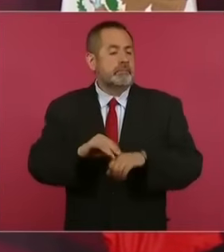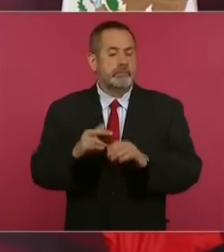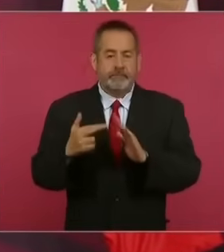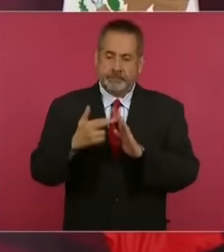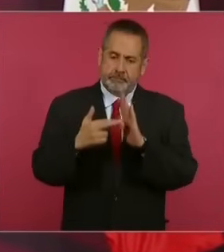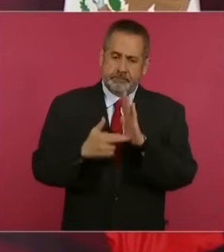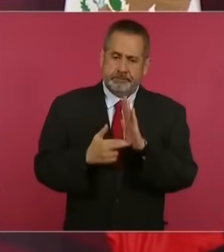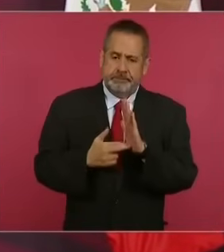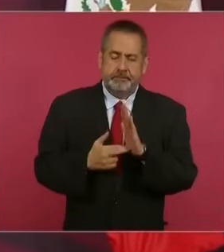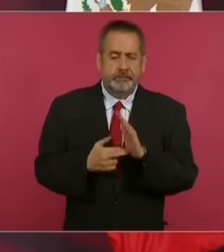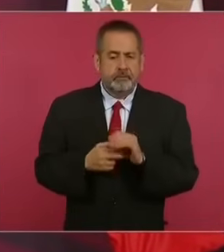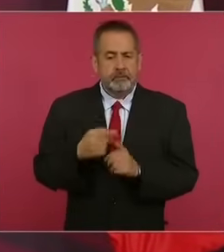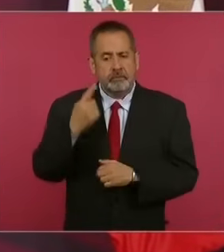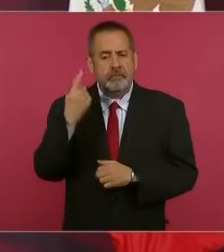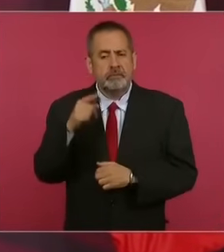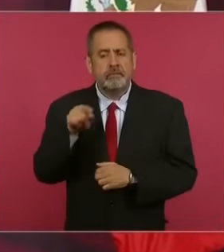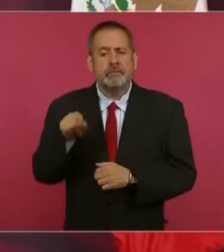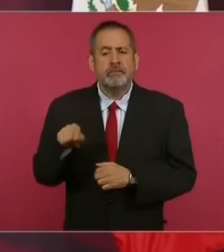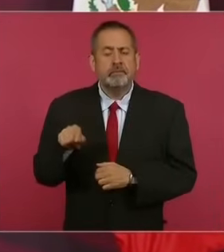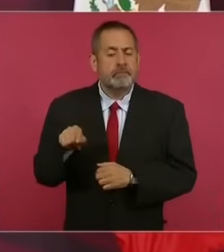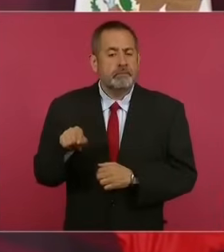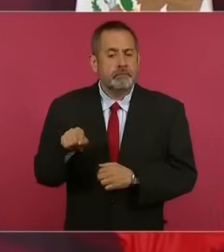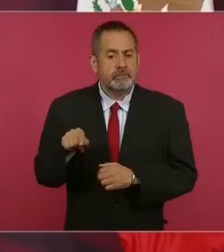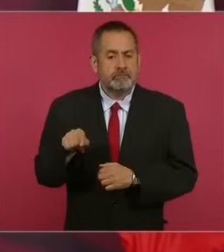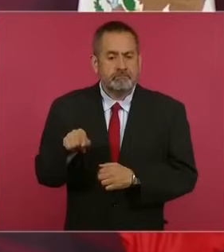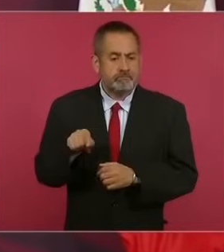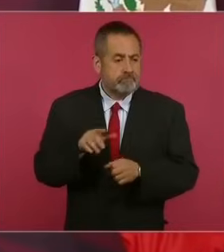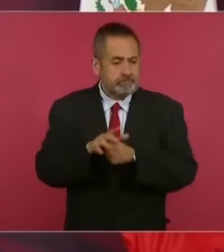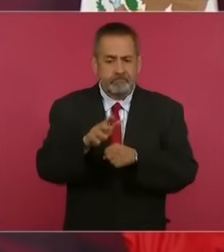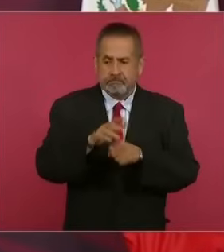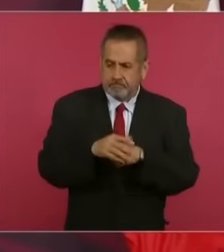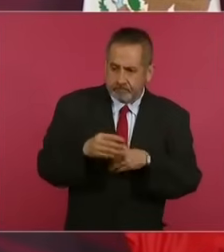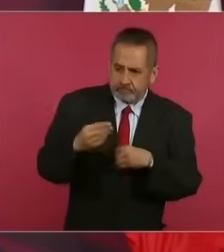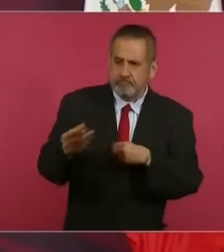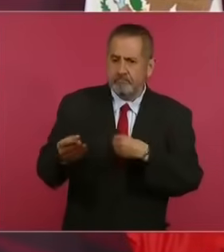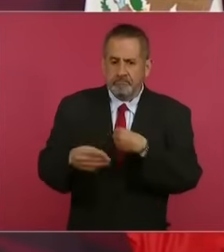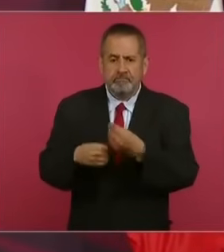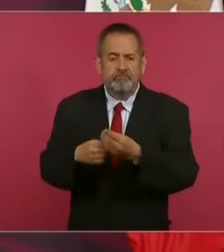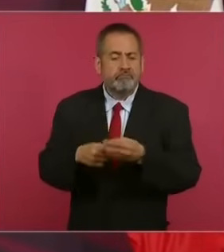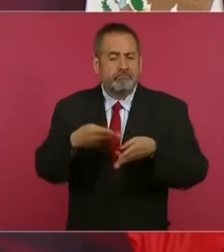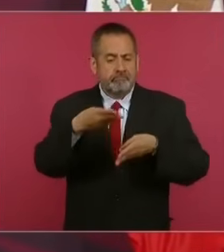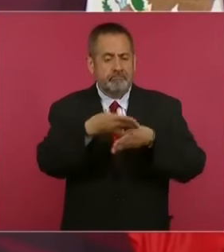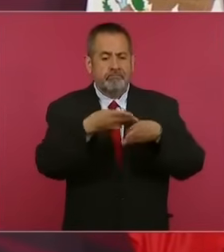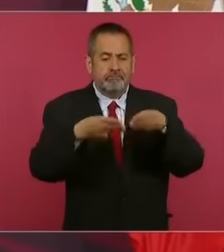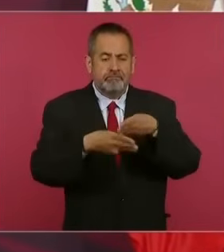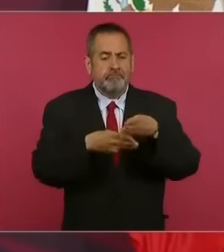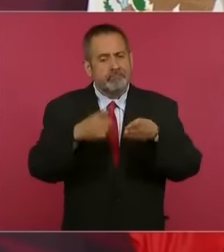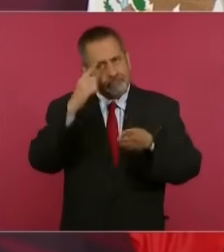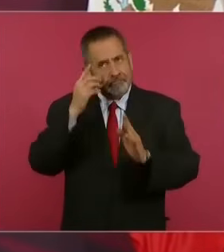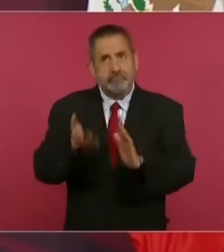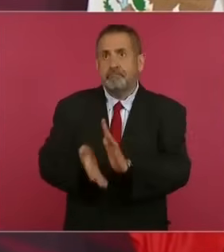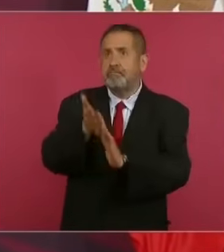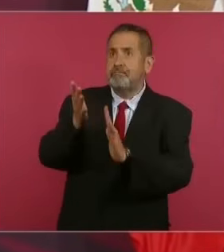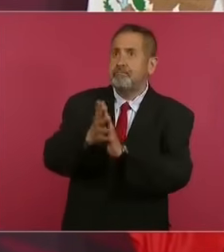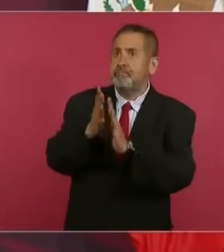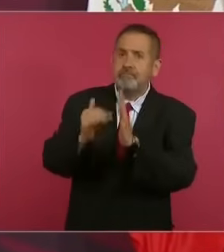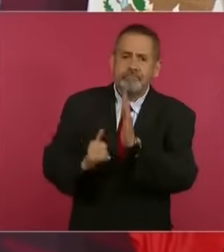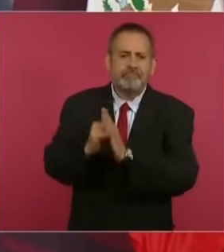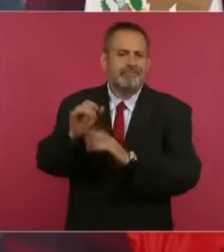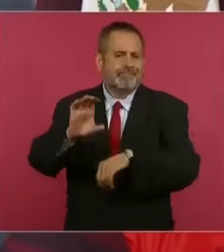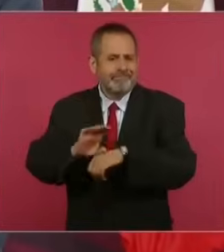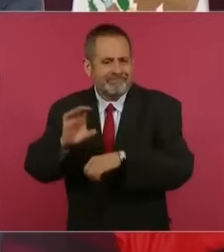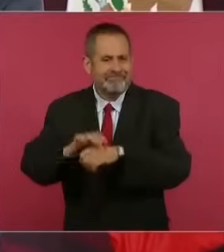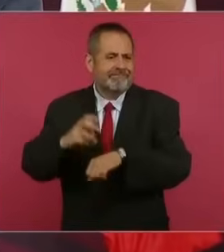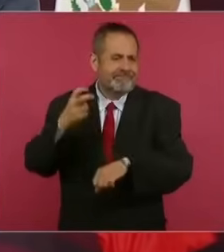medidas para que no falte el abasto en materiales de construcción. Vamos